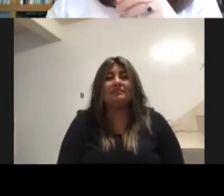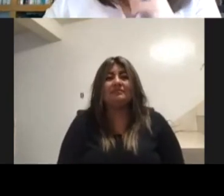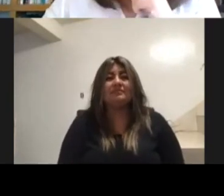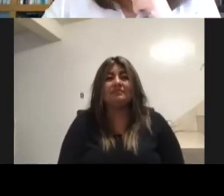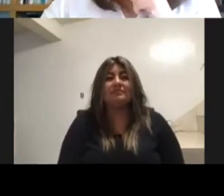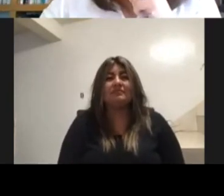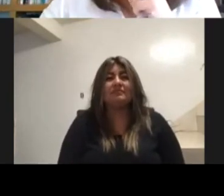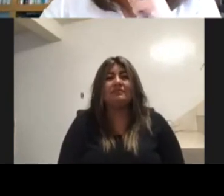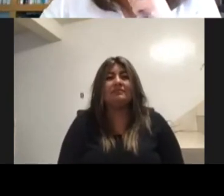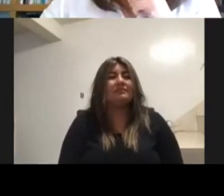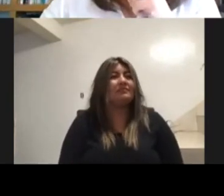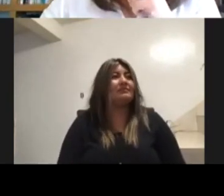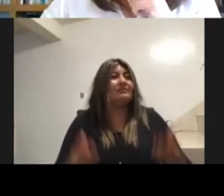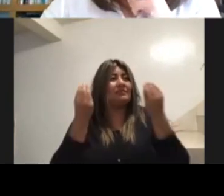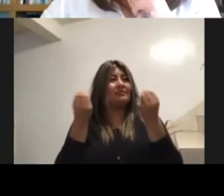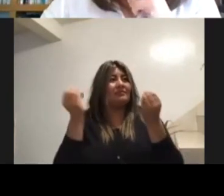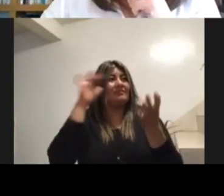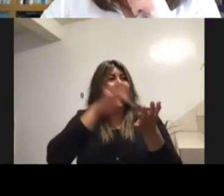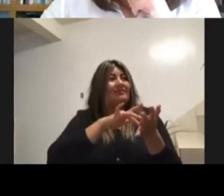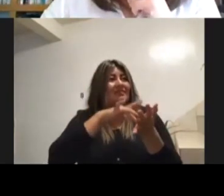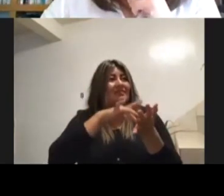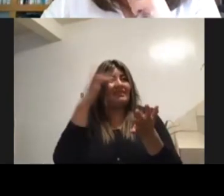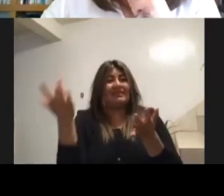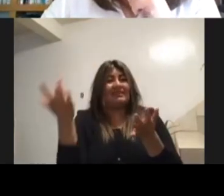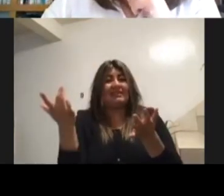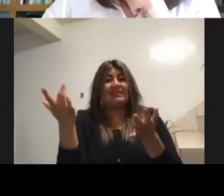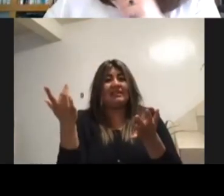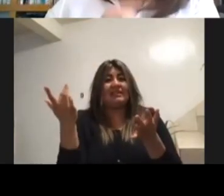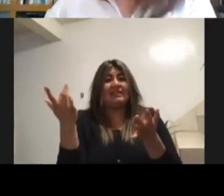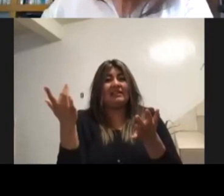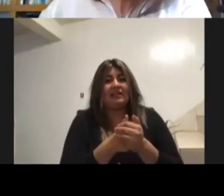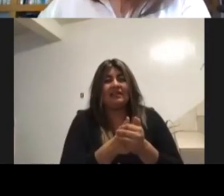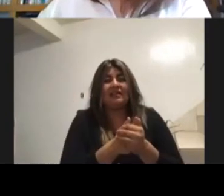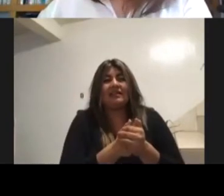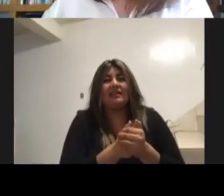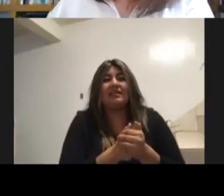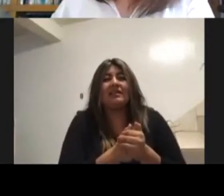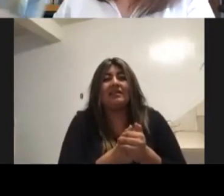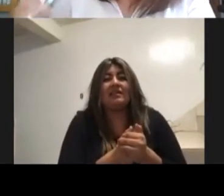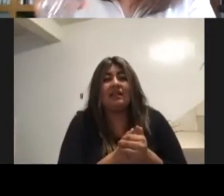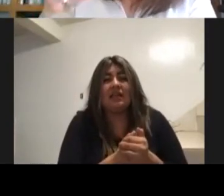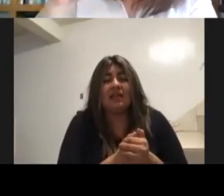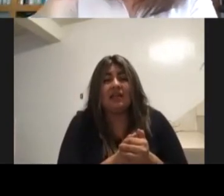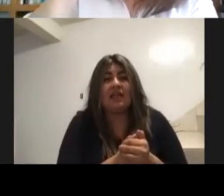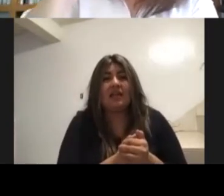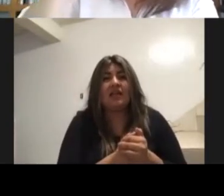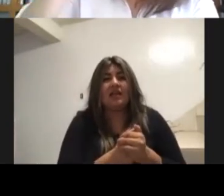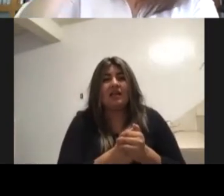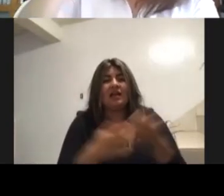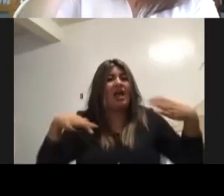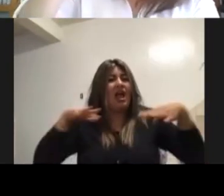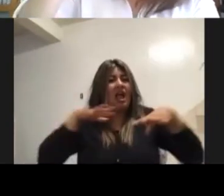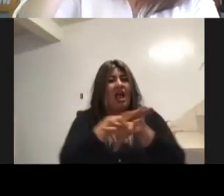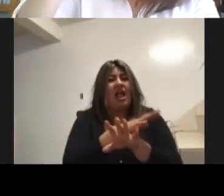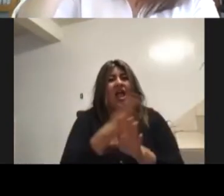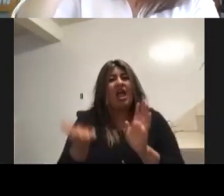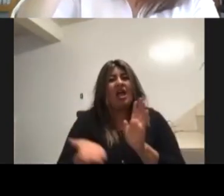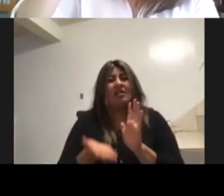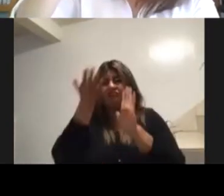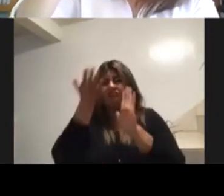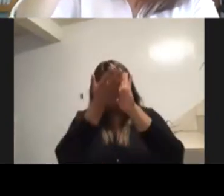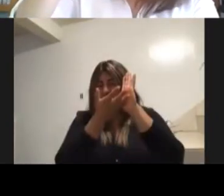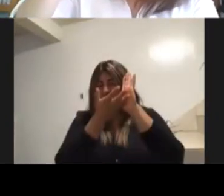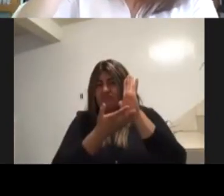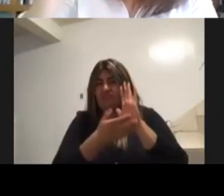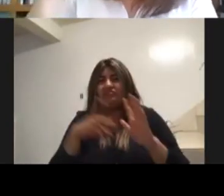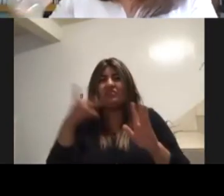Muchas gracias, Gaby. Vamos a invertir un poco el orden, porque Fernando ya tiene las preguntas,